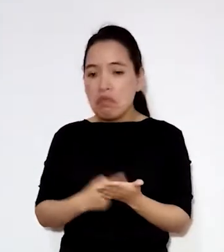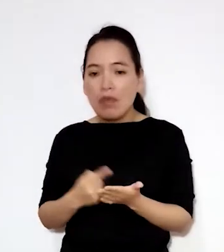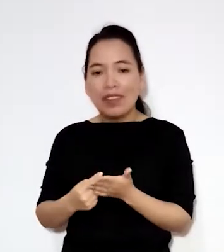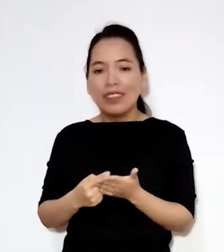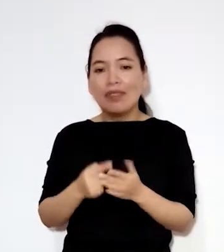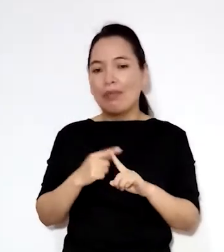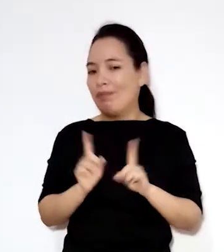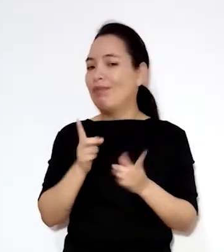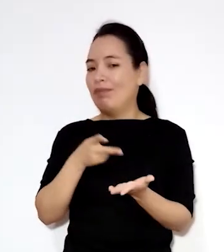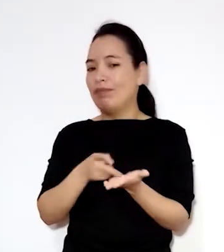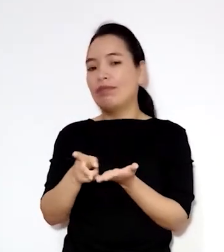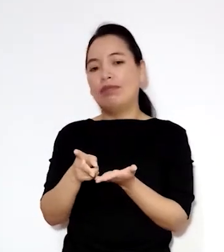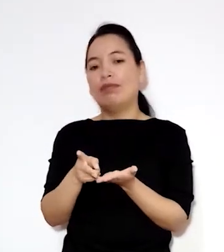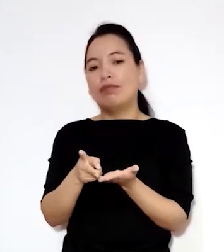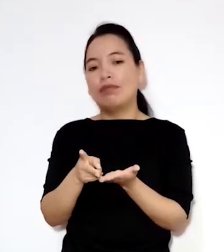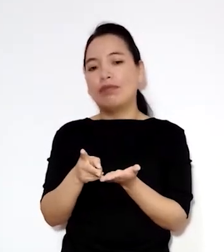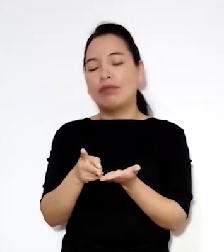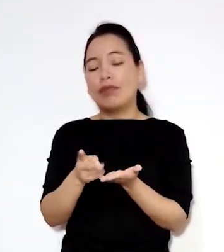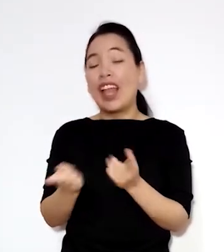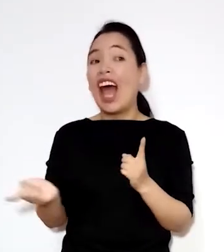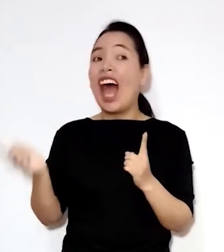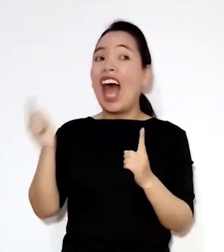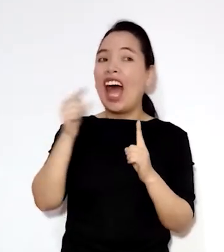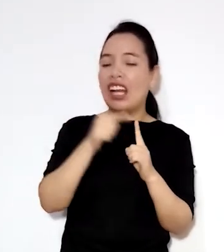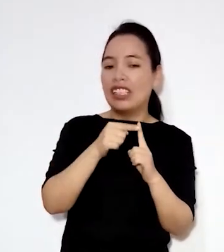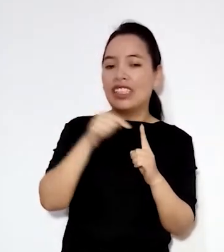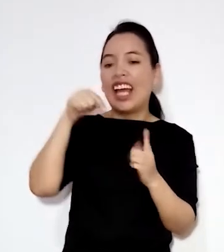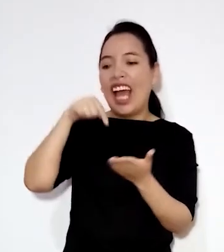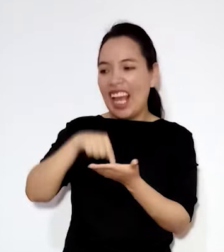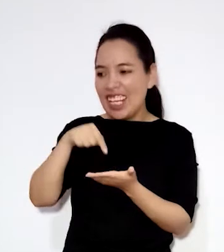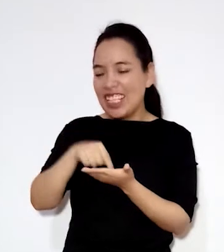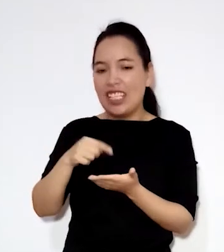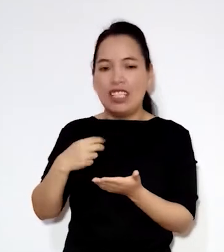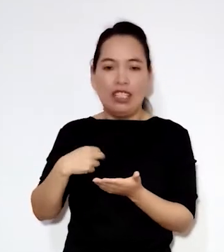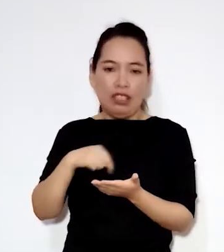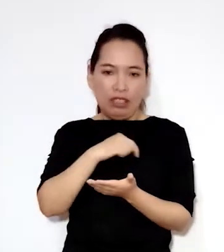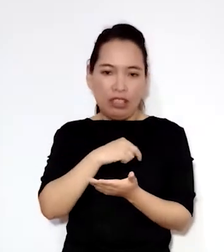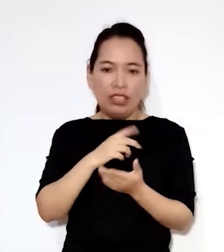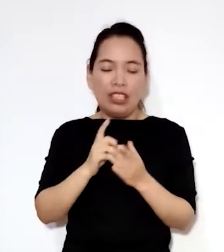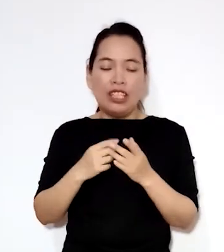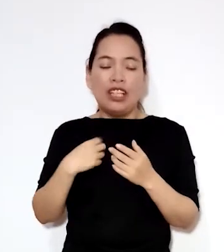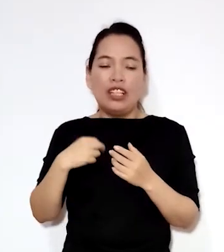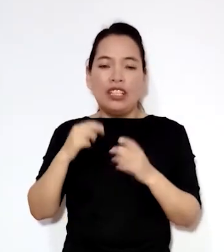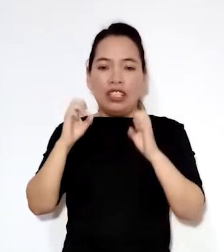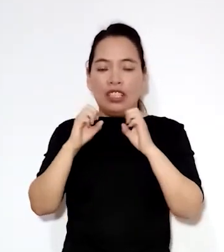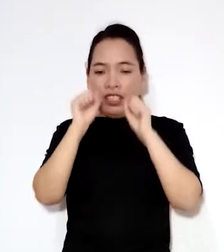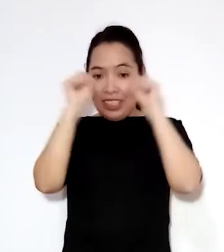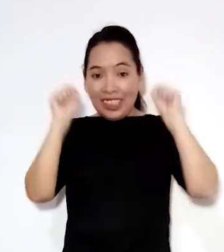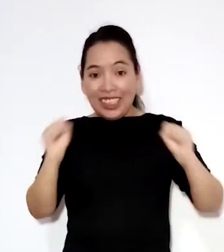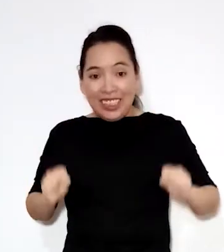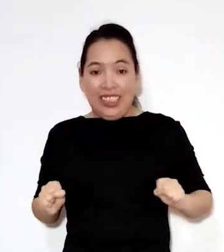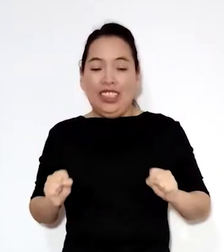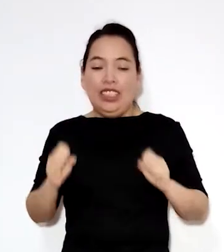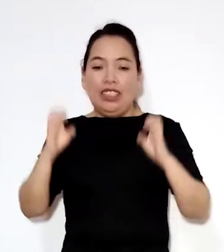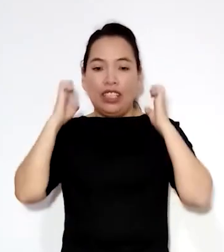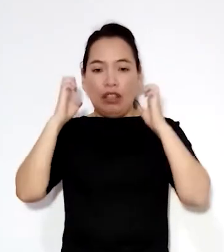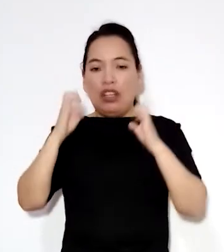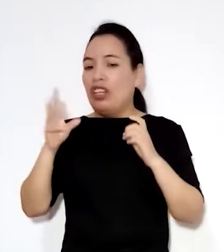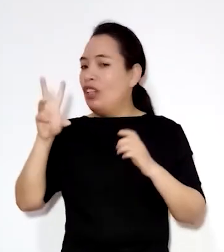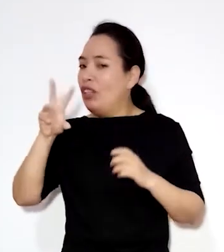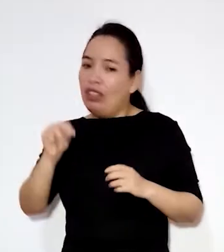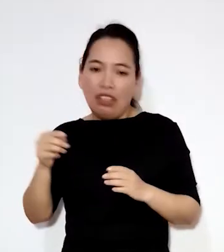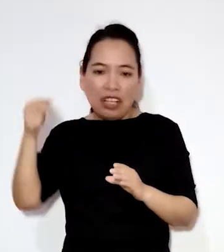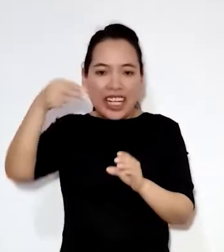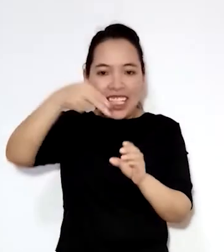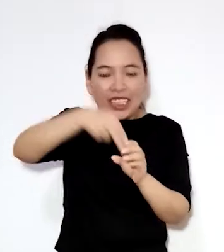y las condiciones para ofrecer una educación de calidad para todas las personas. Y esto, desde luego que lo podemos